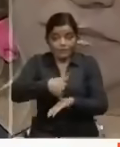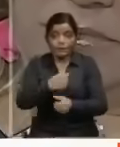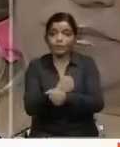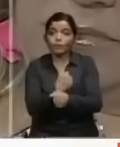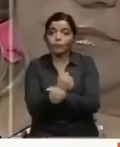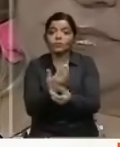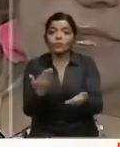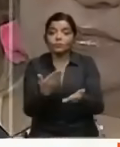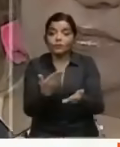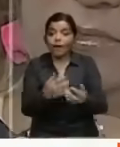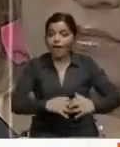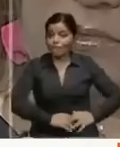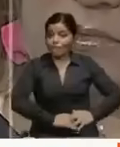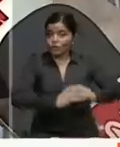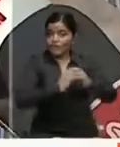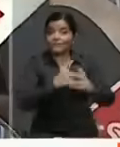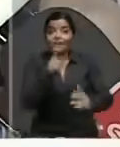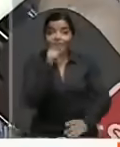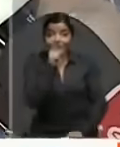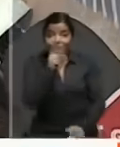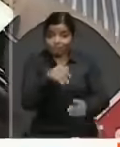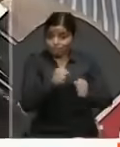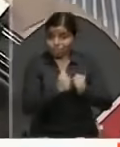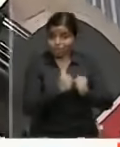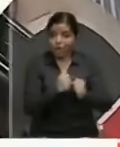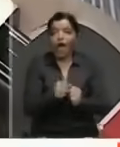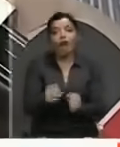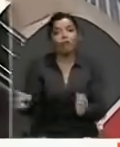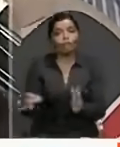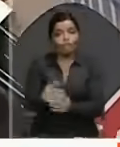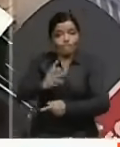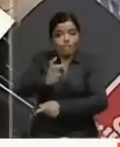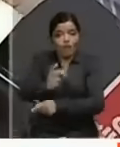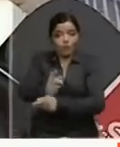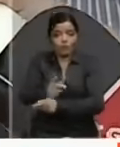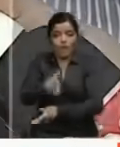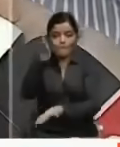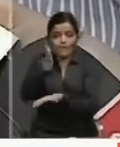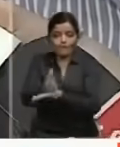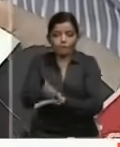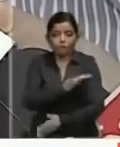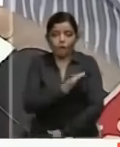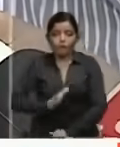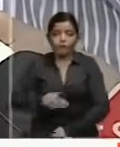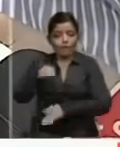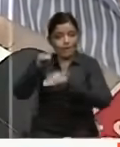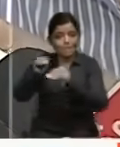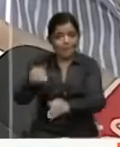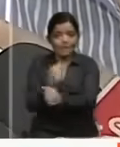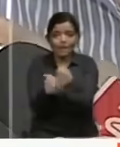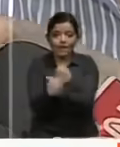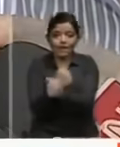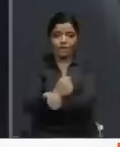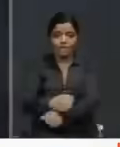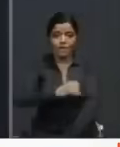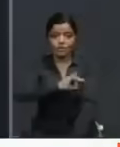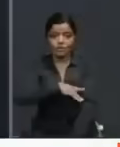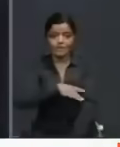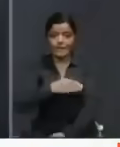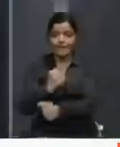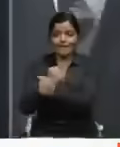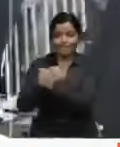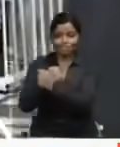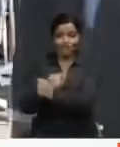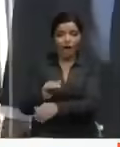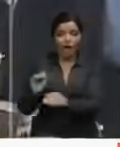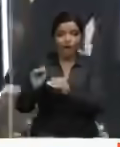solo fortalece a los delincuentes. Y le exigimos al gobierno que respalde a Carabineros de Chile, que respalde a su general. En el